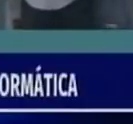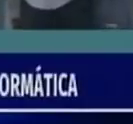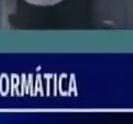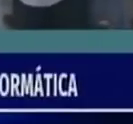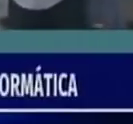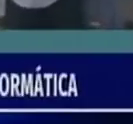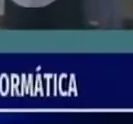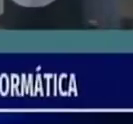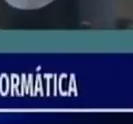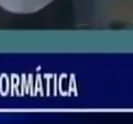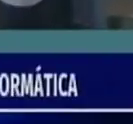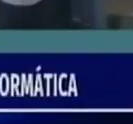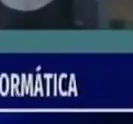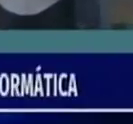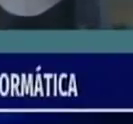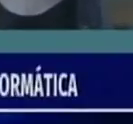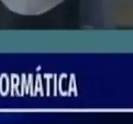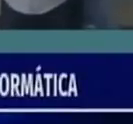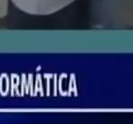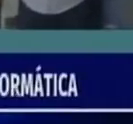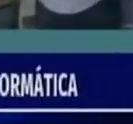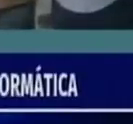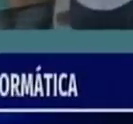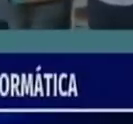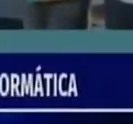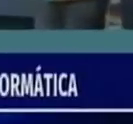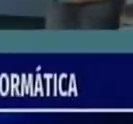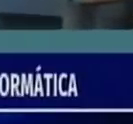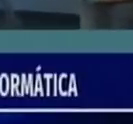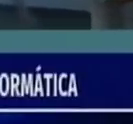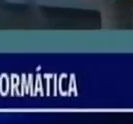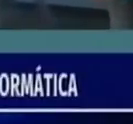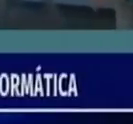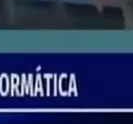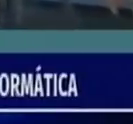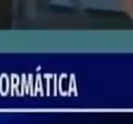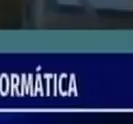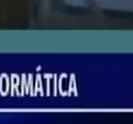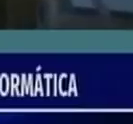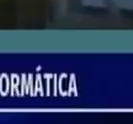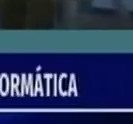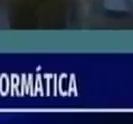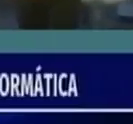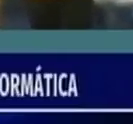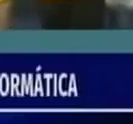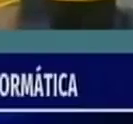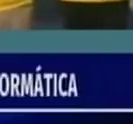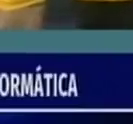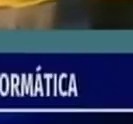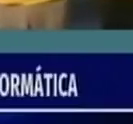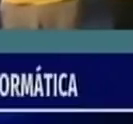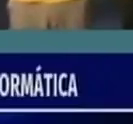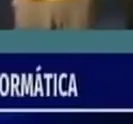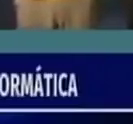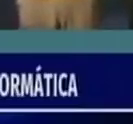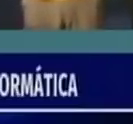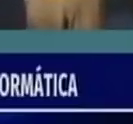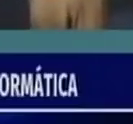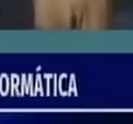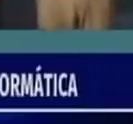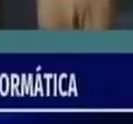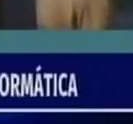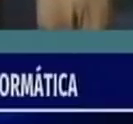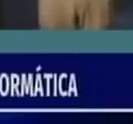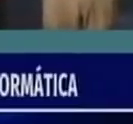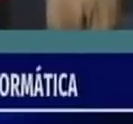Universidad de las Telecomunicaciones y la Informática. Y celebro, bueno, que estemos preparándonos con